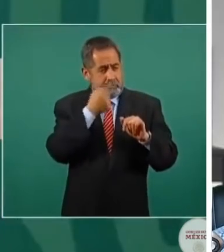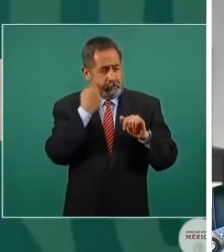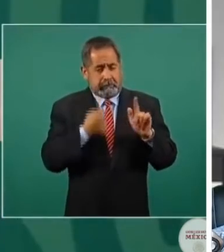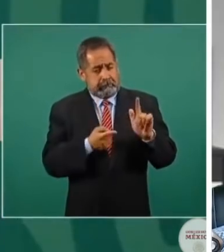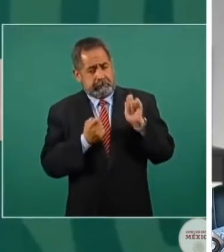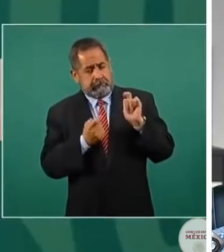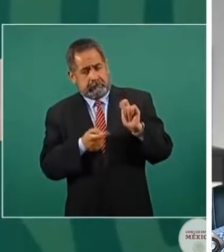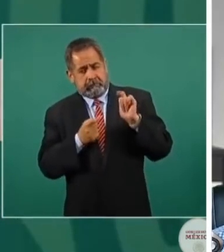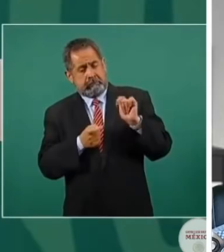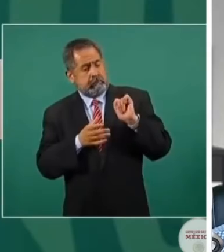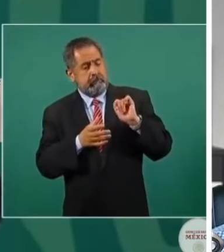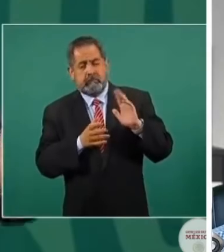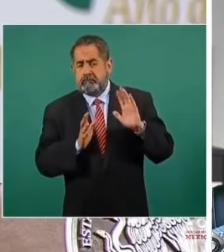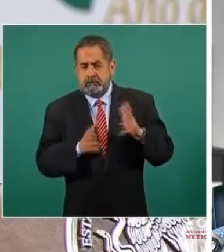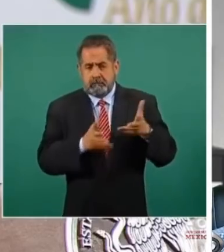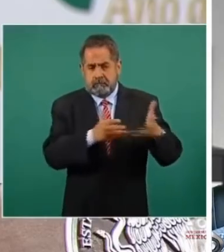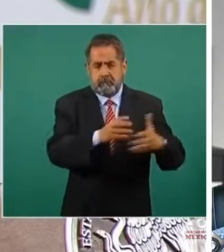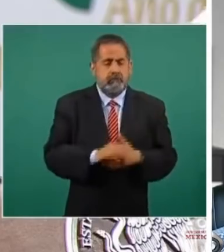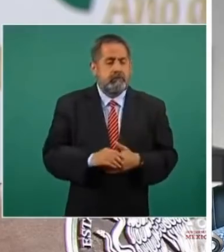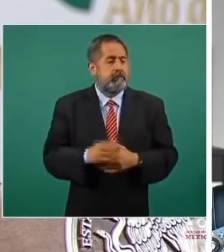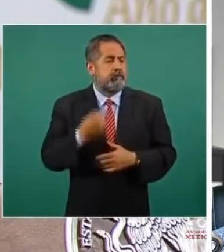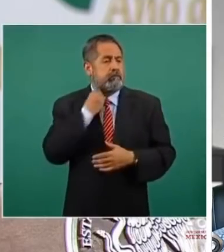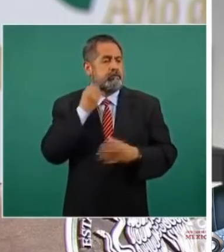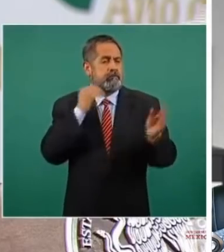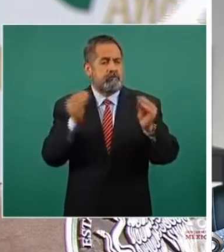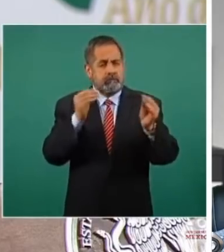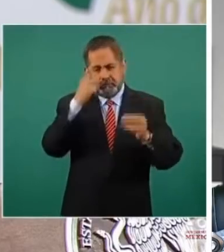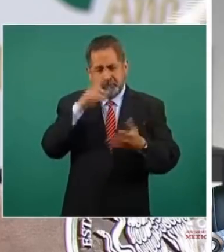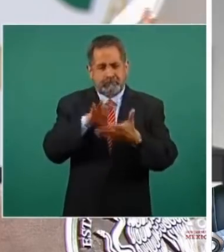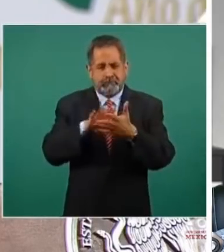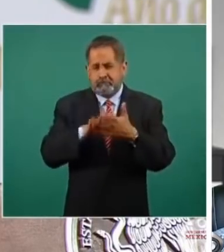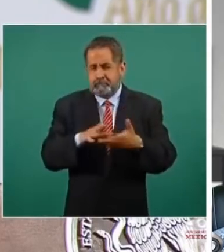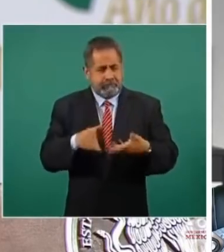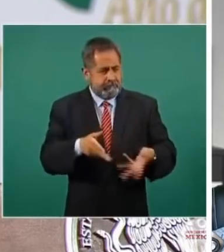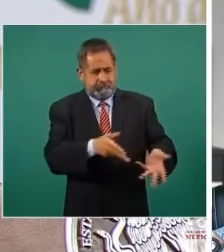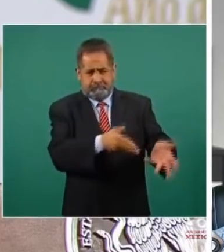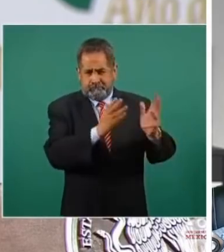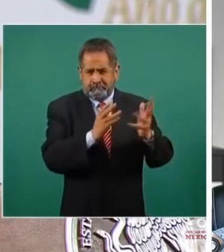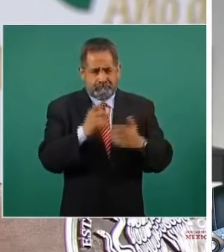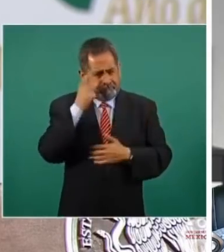fiscalía anticorrupción. Así eran de cínicos, de doble moral, amigos y amigas. Nos vemos en el próximo video.